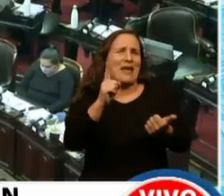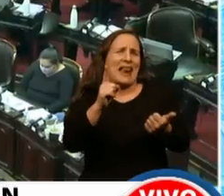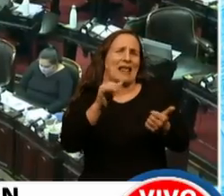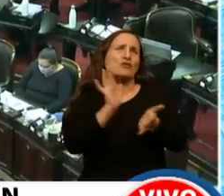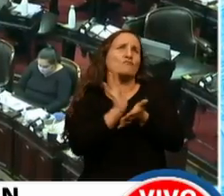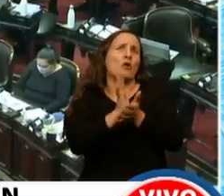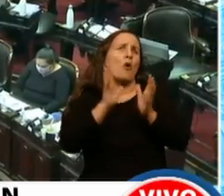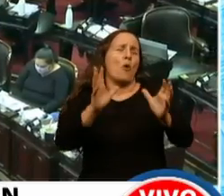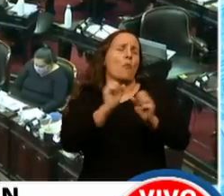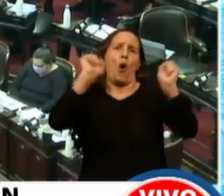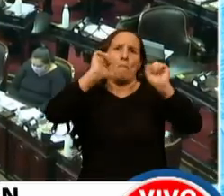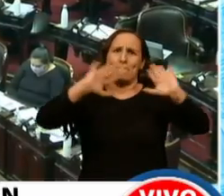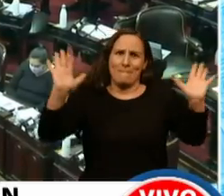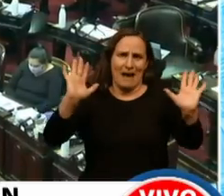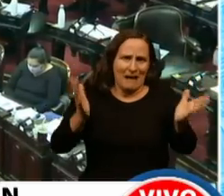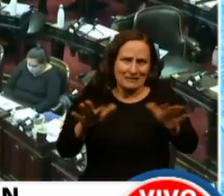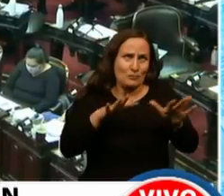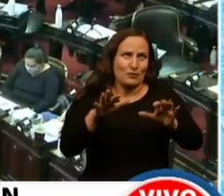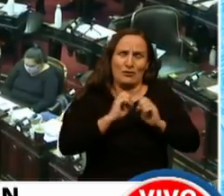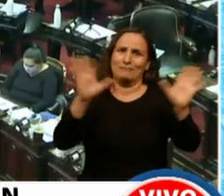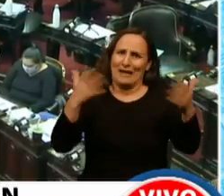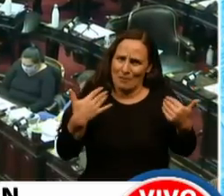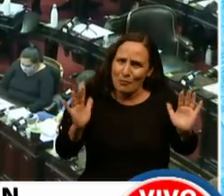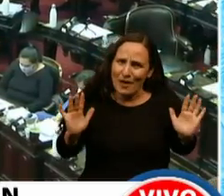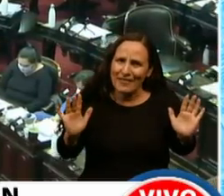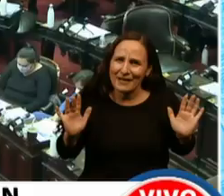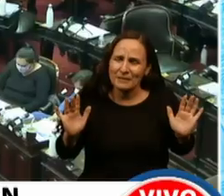explosiva el autofinanciamiento